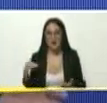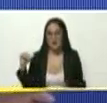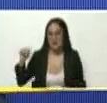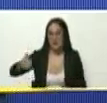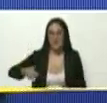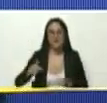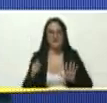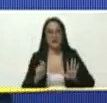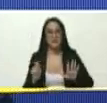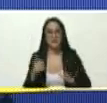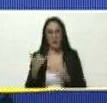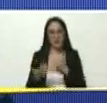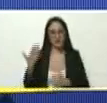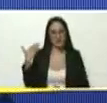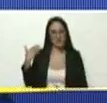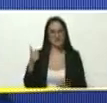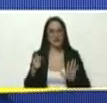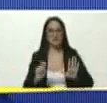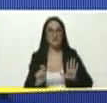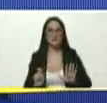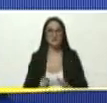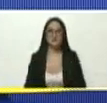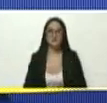estos seis meses últimos.